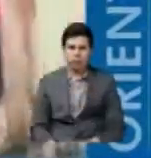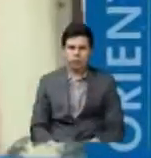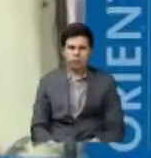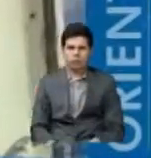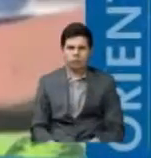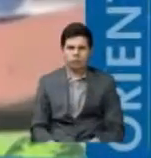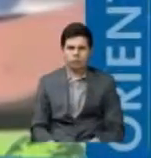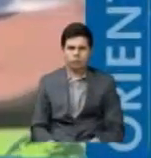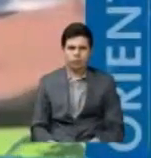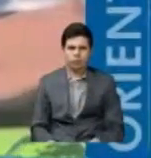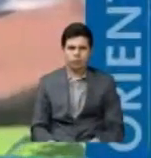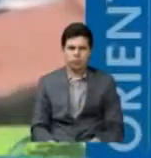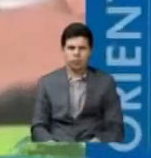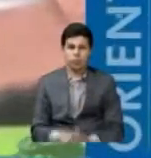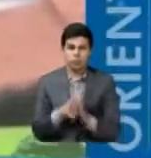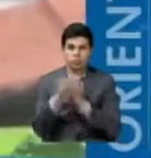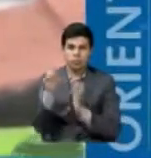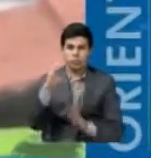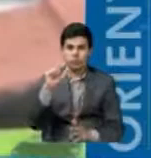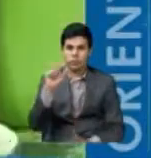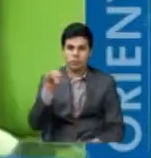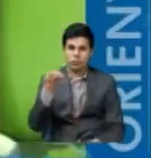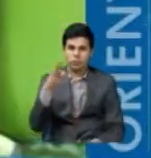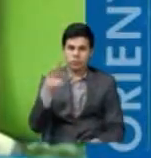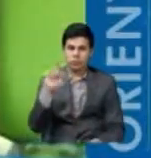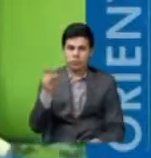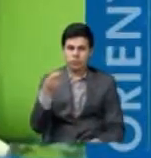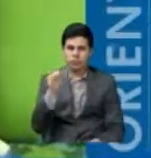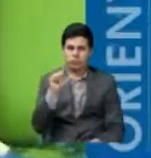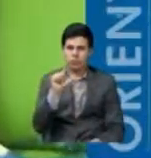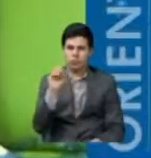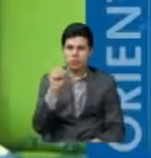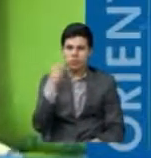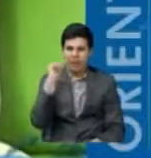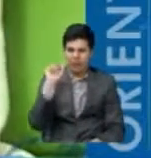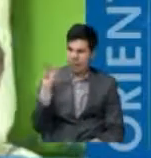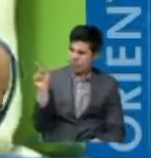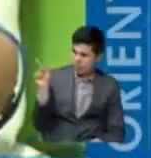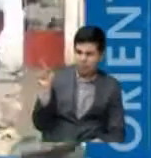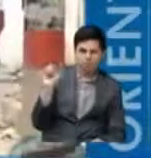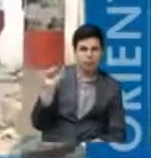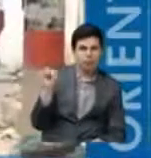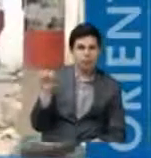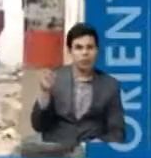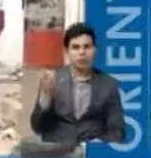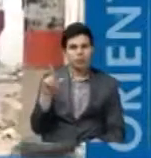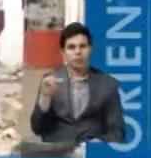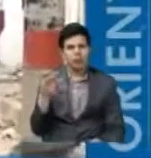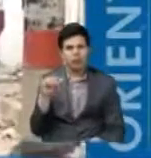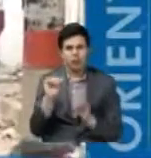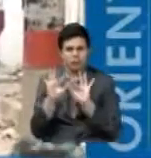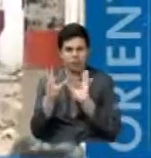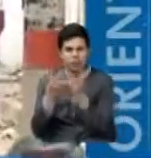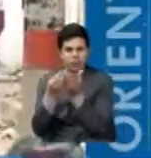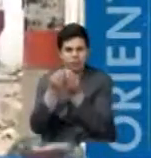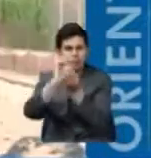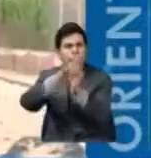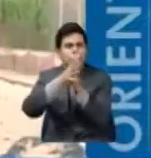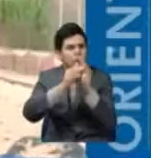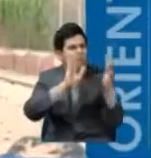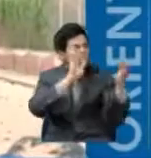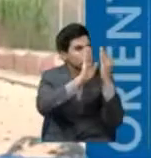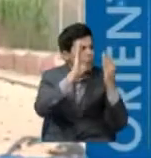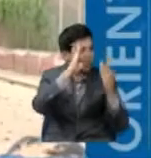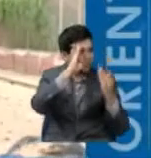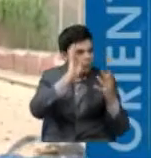Sobre la situación de Cantagallo, la defensora regional del pueblo, Angélica María Gaona, explicó que se logró llegar a unos acuerdos con la Policía Nacional,